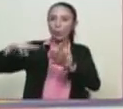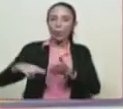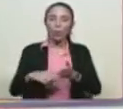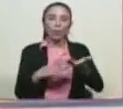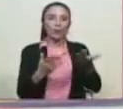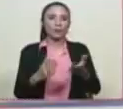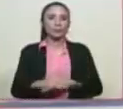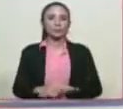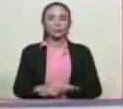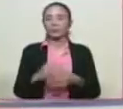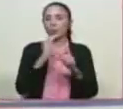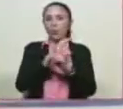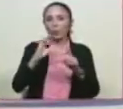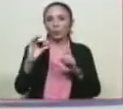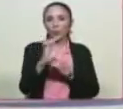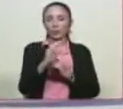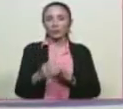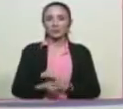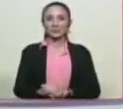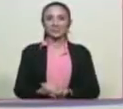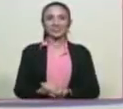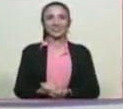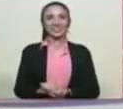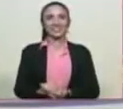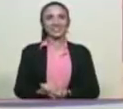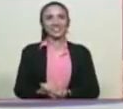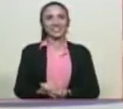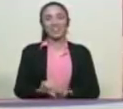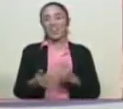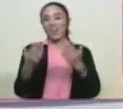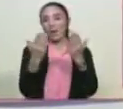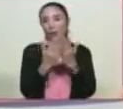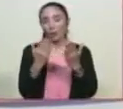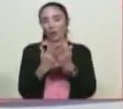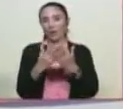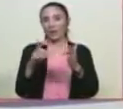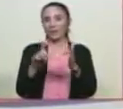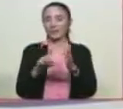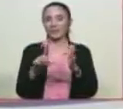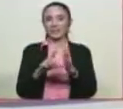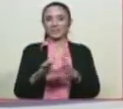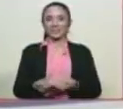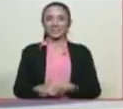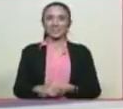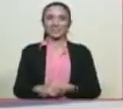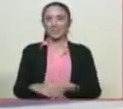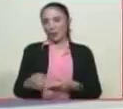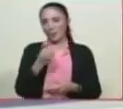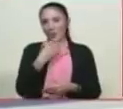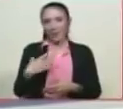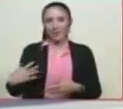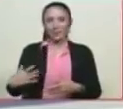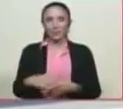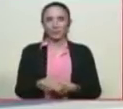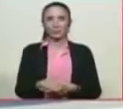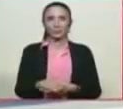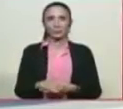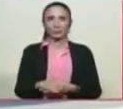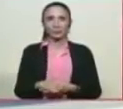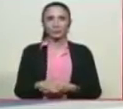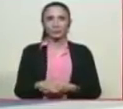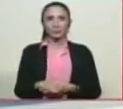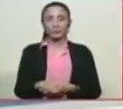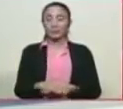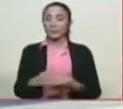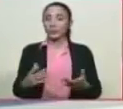la cultura. Que florezca en escuelas, liceos. Una belleza, que florezca la orquesta,